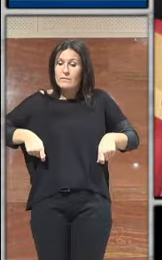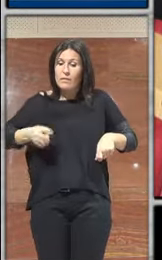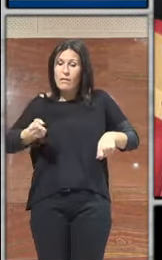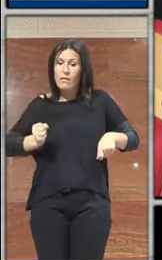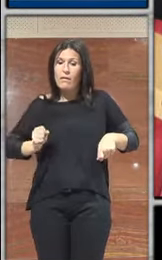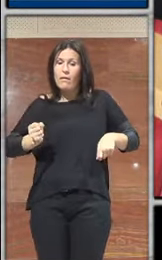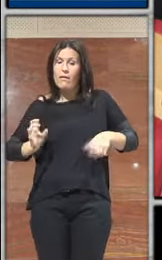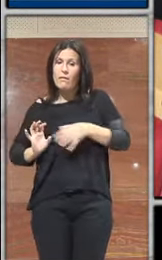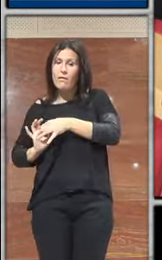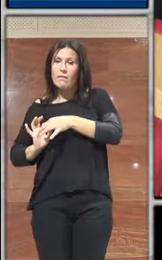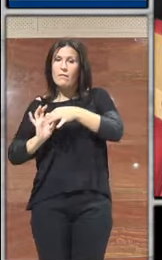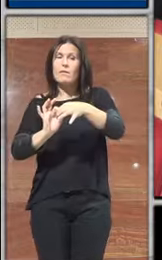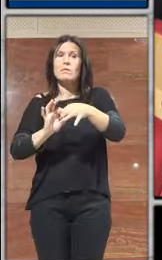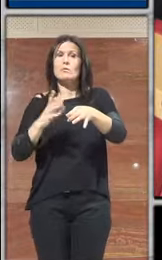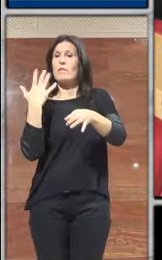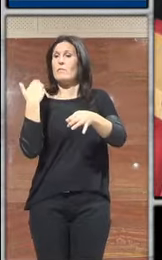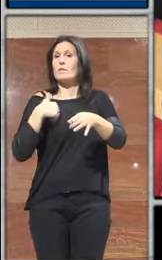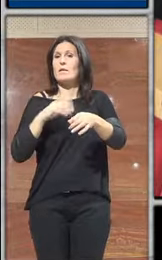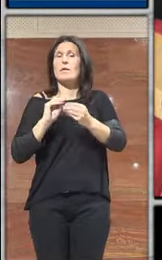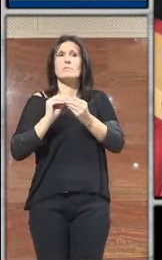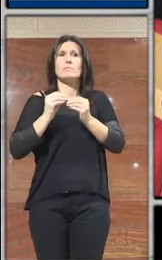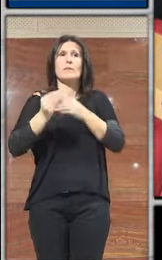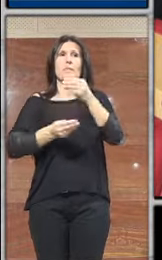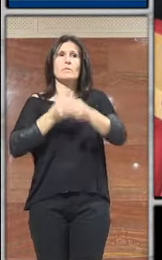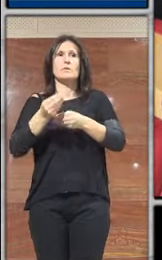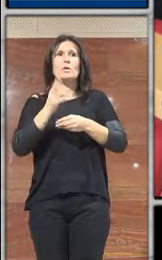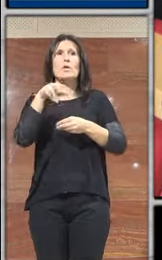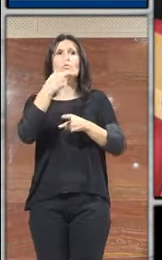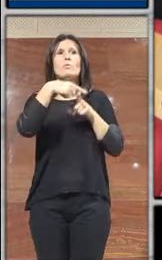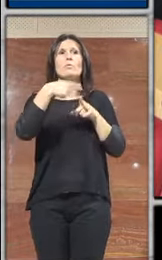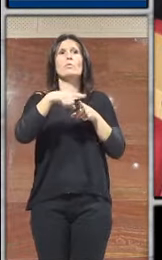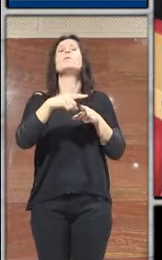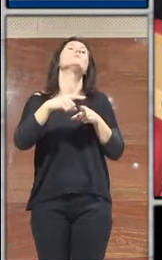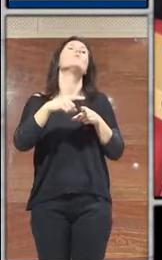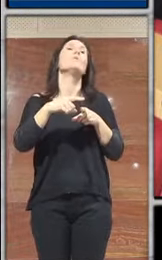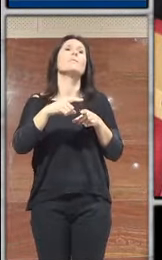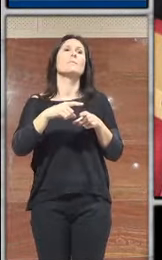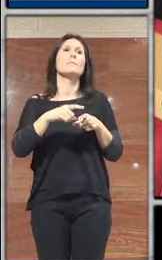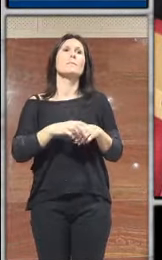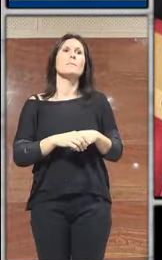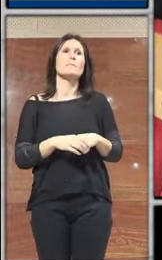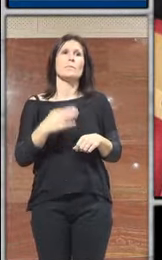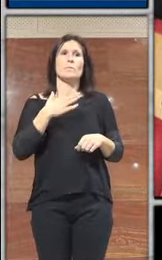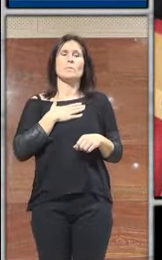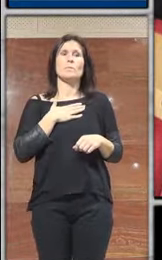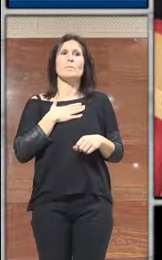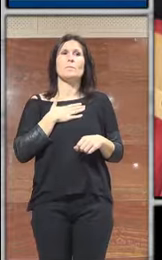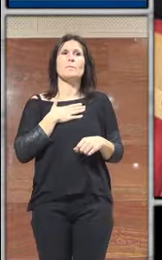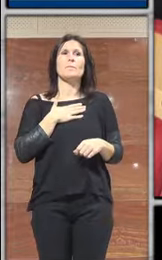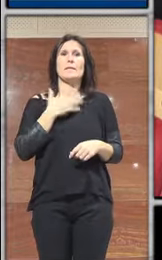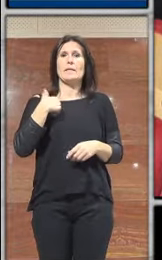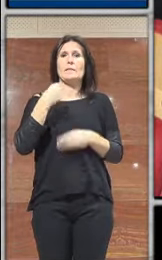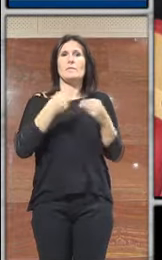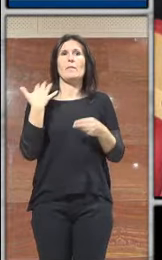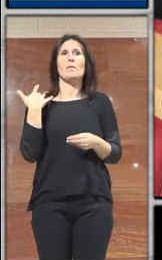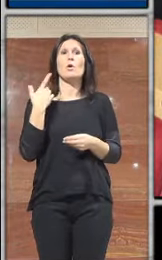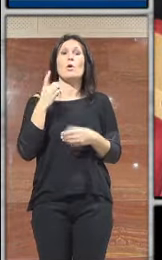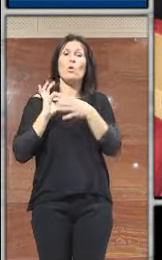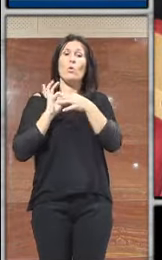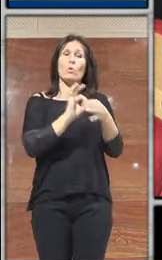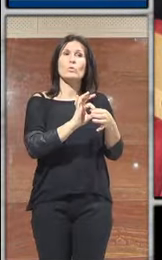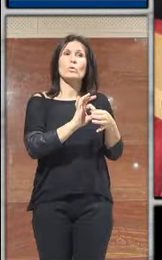algo que nosotros acabamos de desarrollar. Es un producto que se llama Bejoy Ring y junto a esto con el